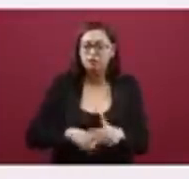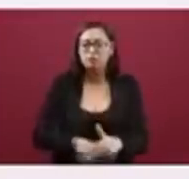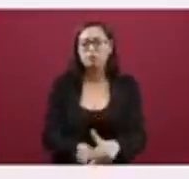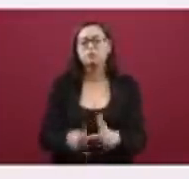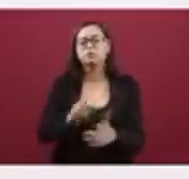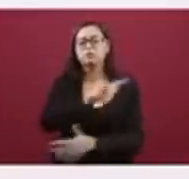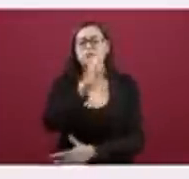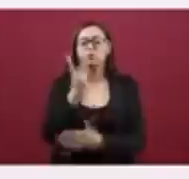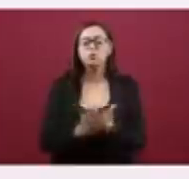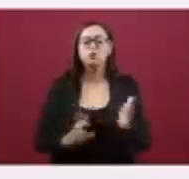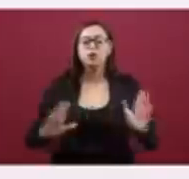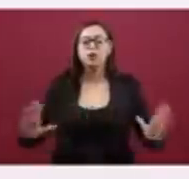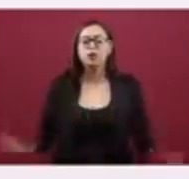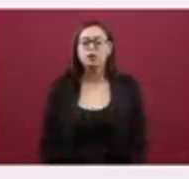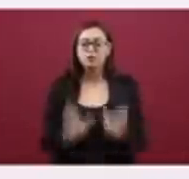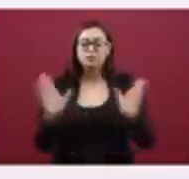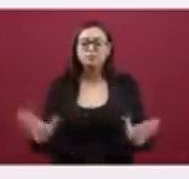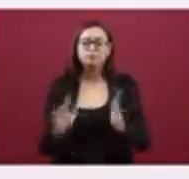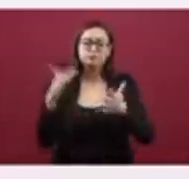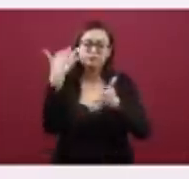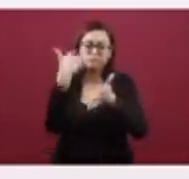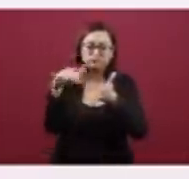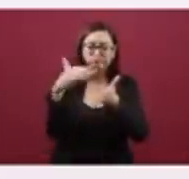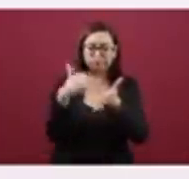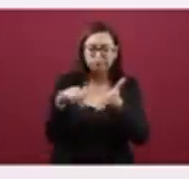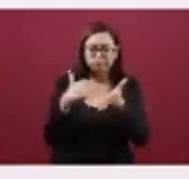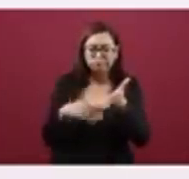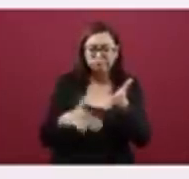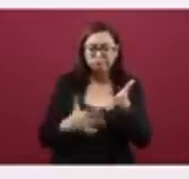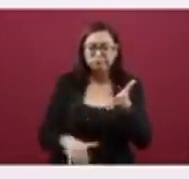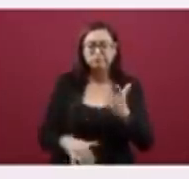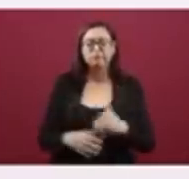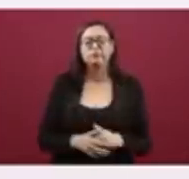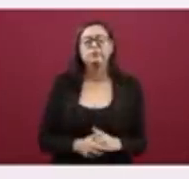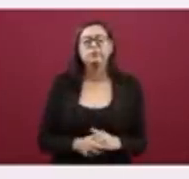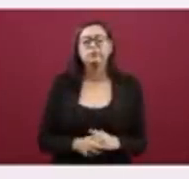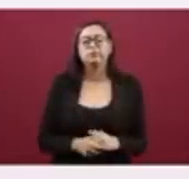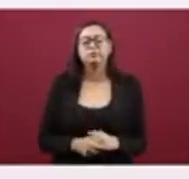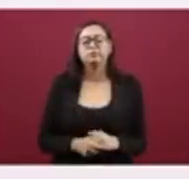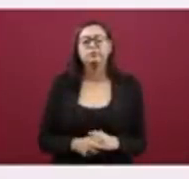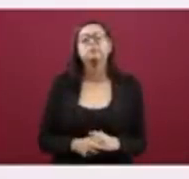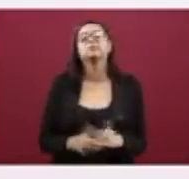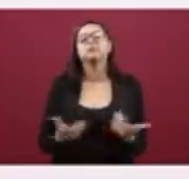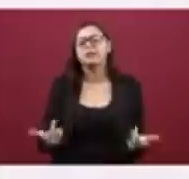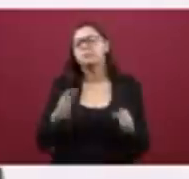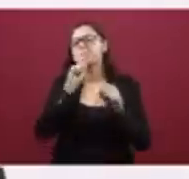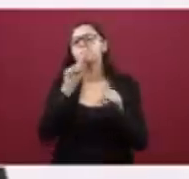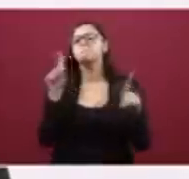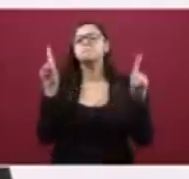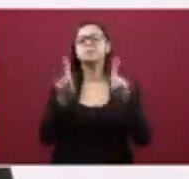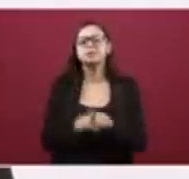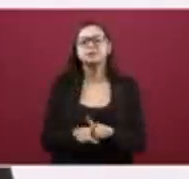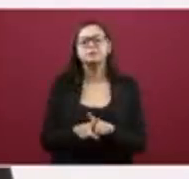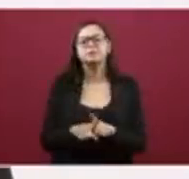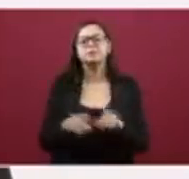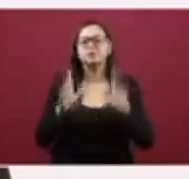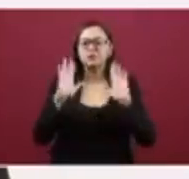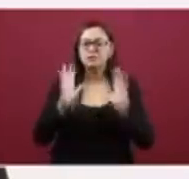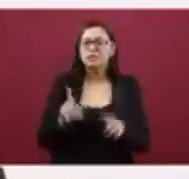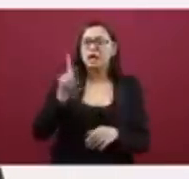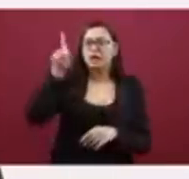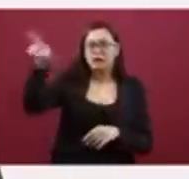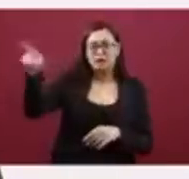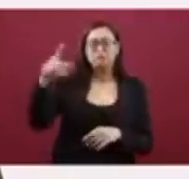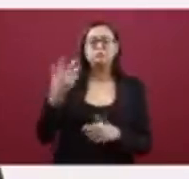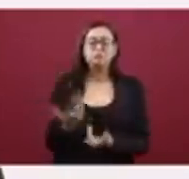programa de fomento a la lectura como es sabido se abrió la residencia oficial de los